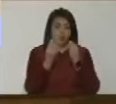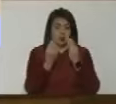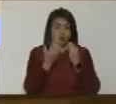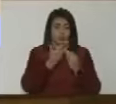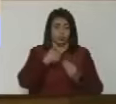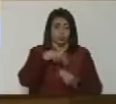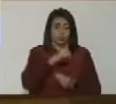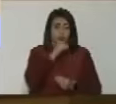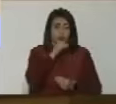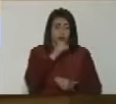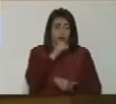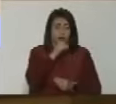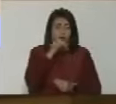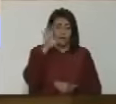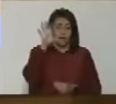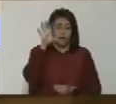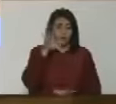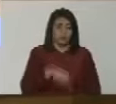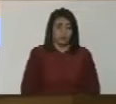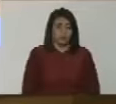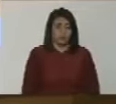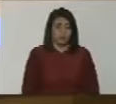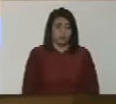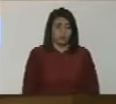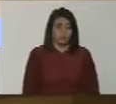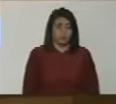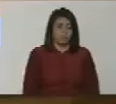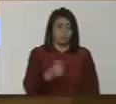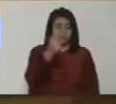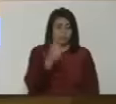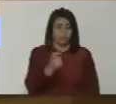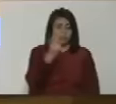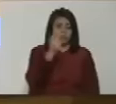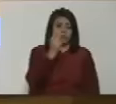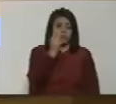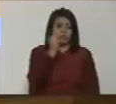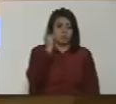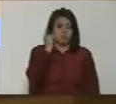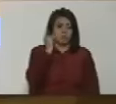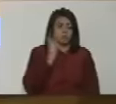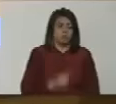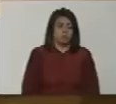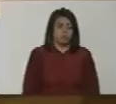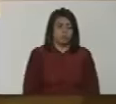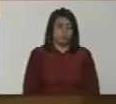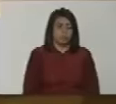nuestros abuelos y abuelas de la patria, queridos diputados y diputadas.